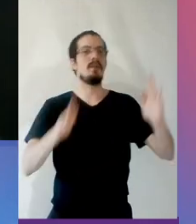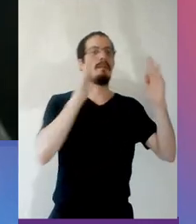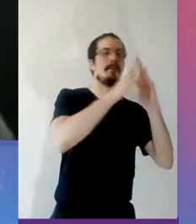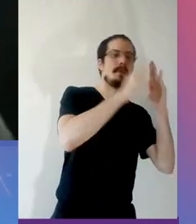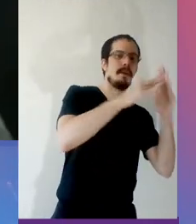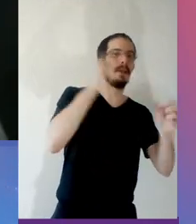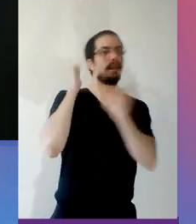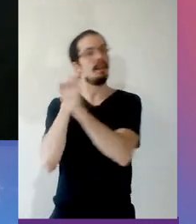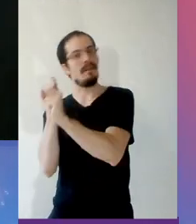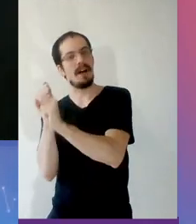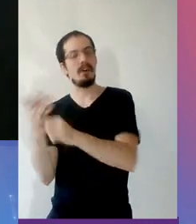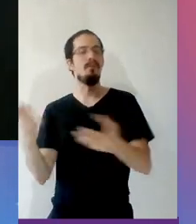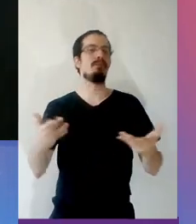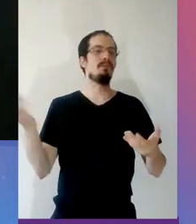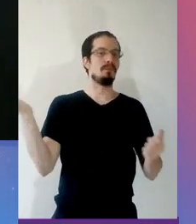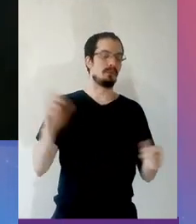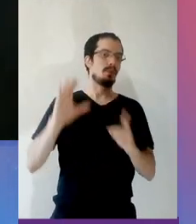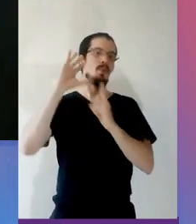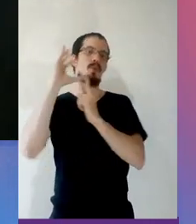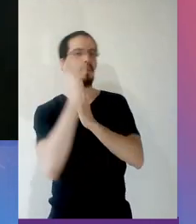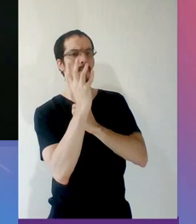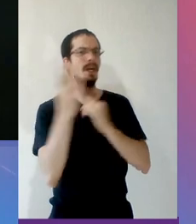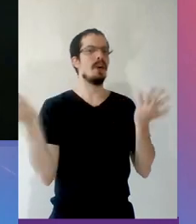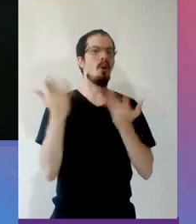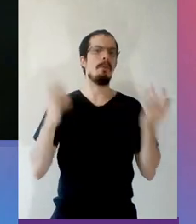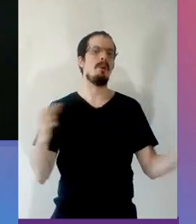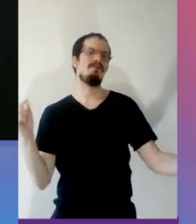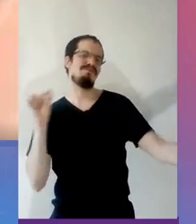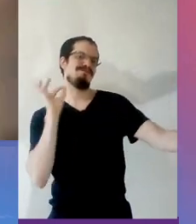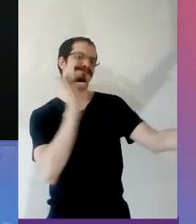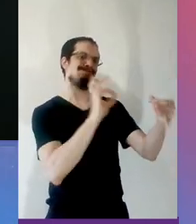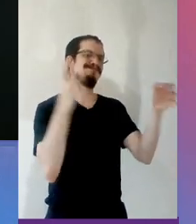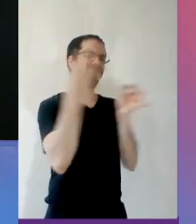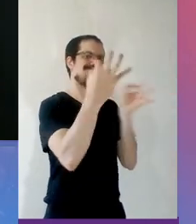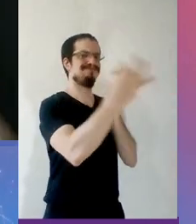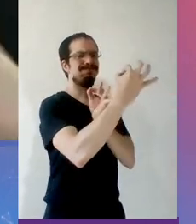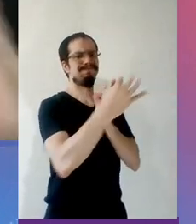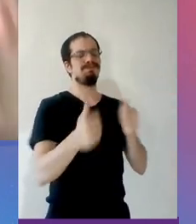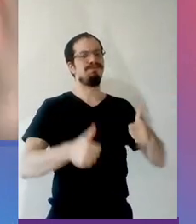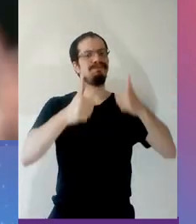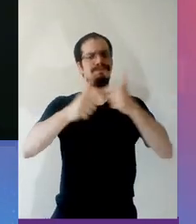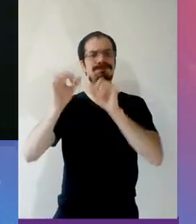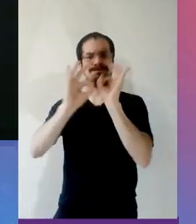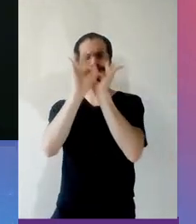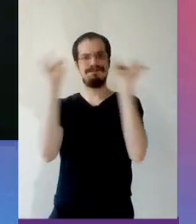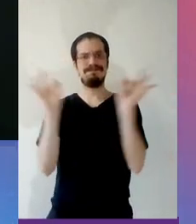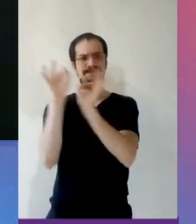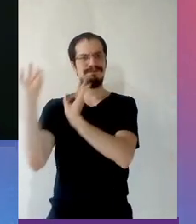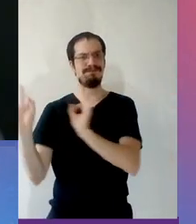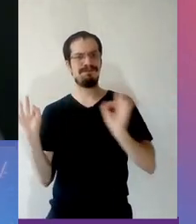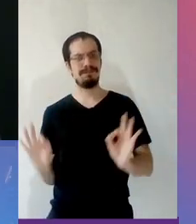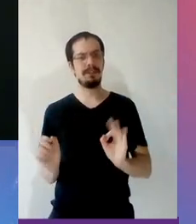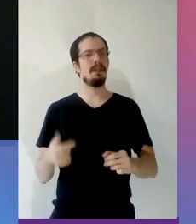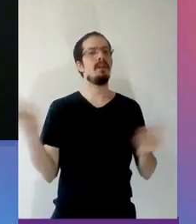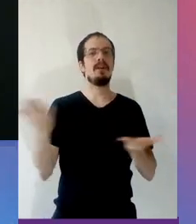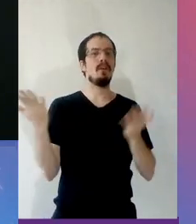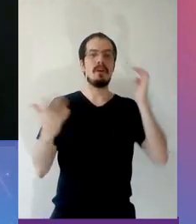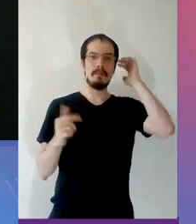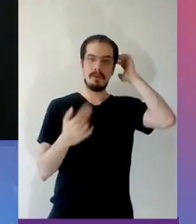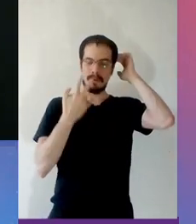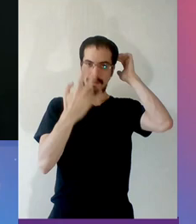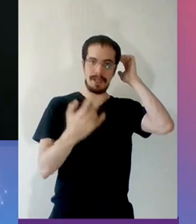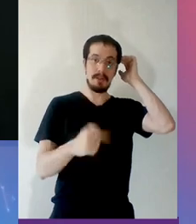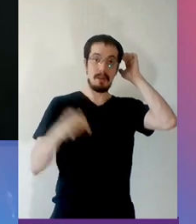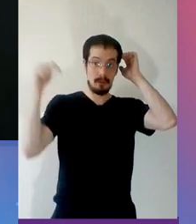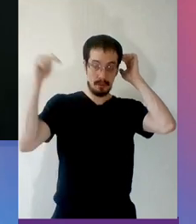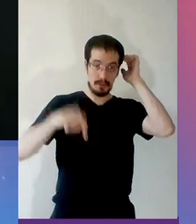cultura. Esos temas que habitualmente los vemos todos por separado, hoy día si no somos capaces de